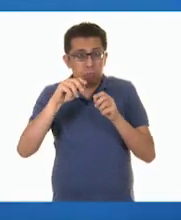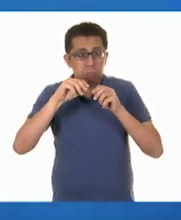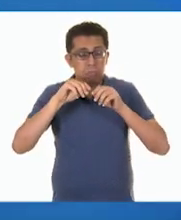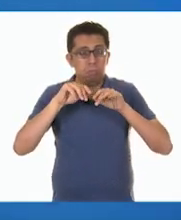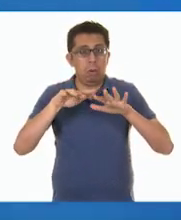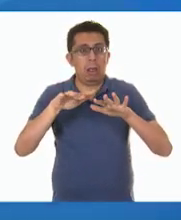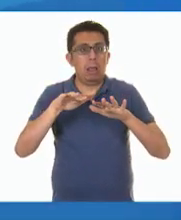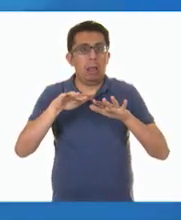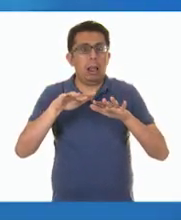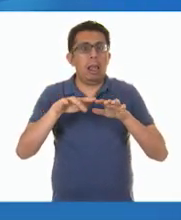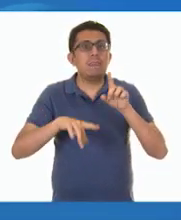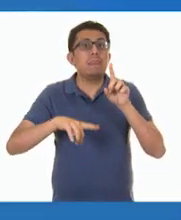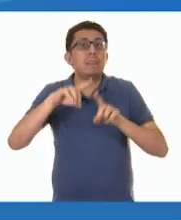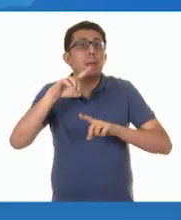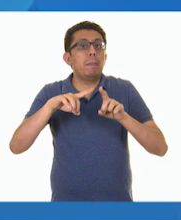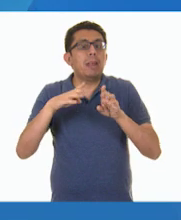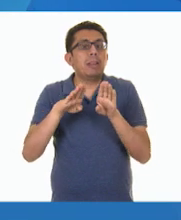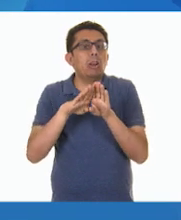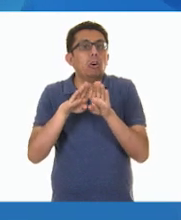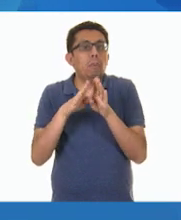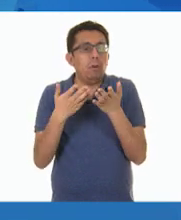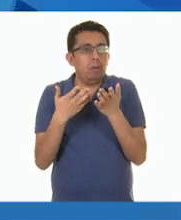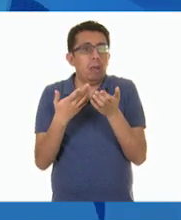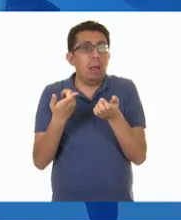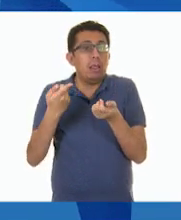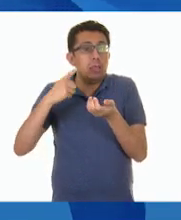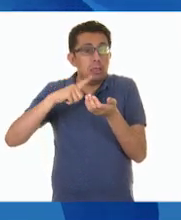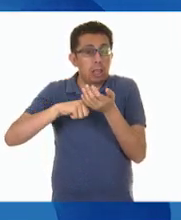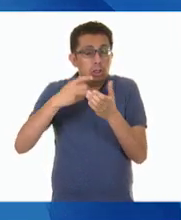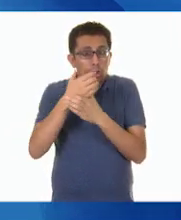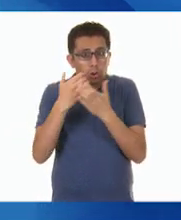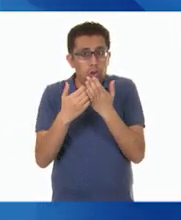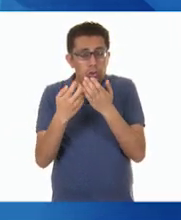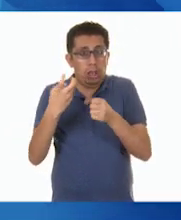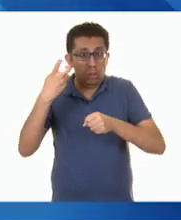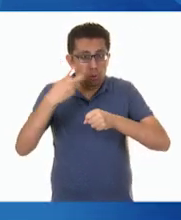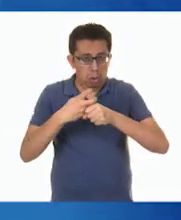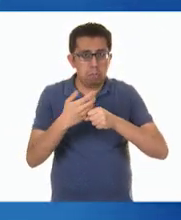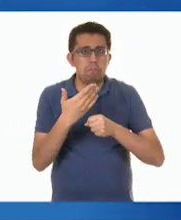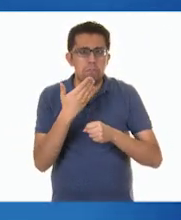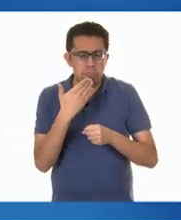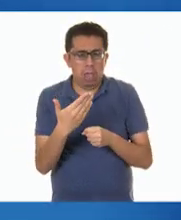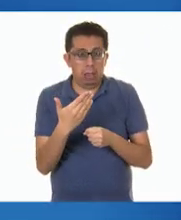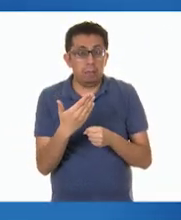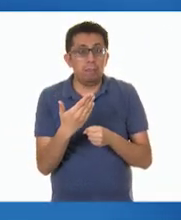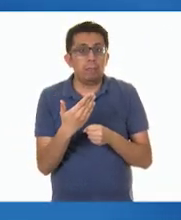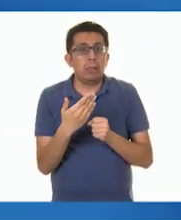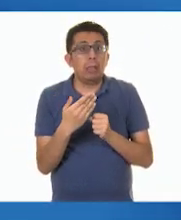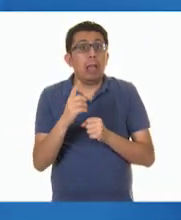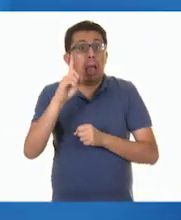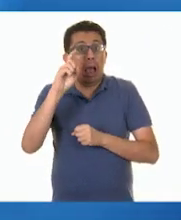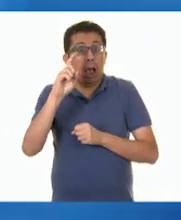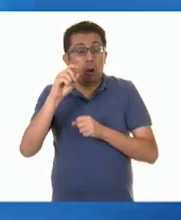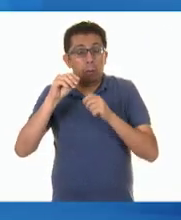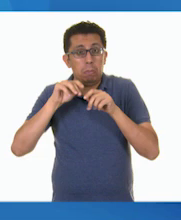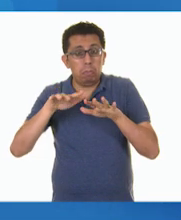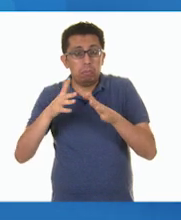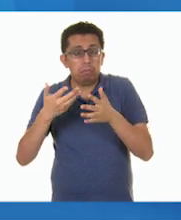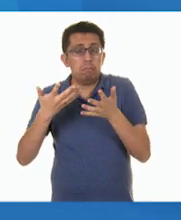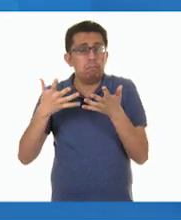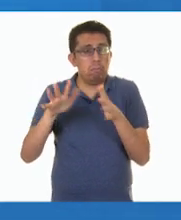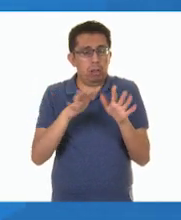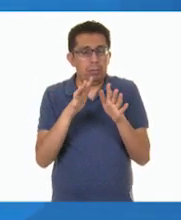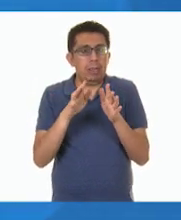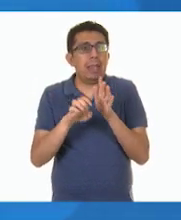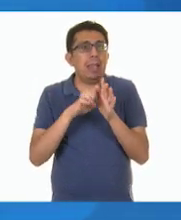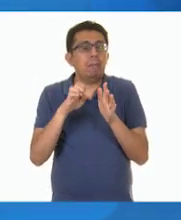los sólidos es buena. En el agua es media. Por ejemplo, en los cantos de las ballenas. Y en el aire o en los